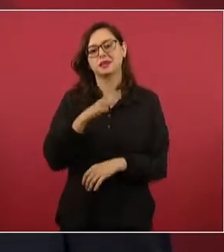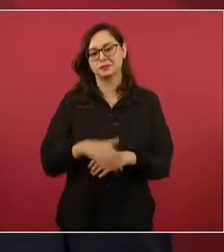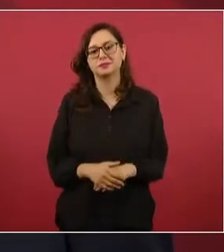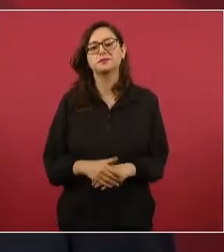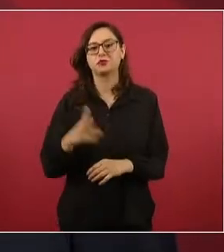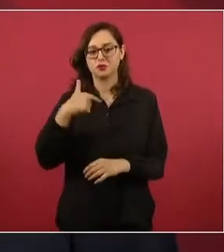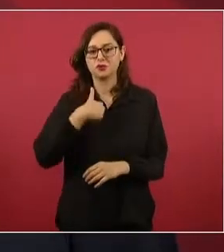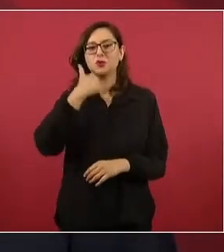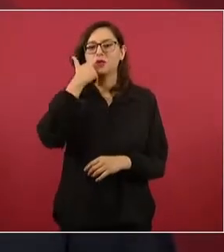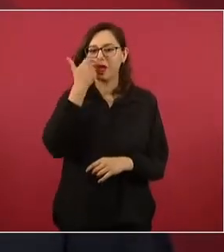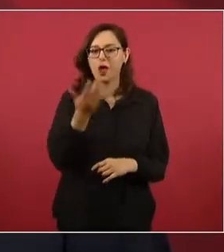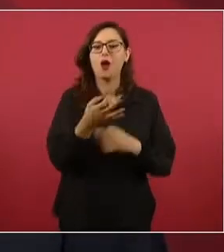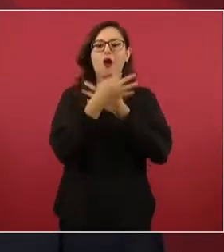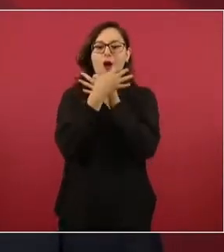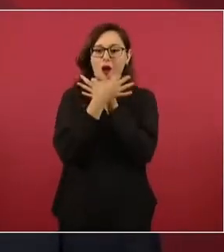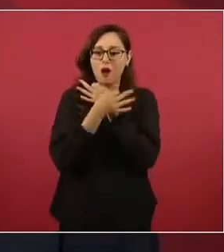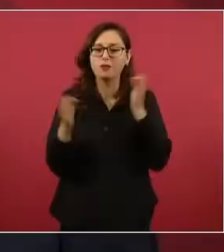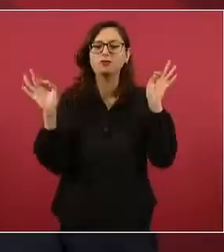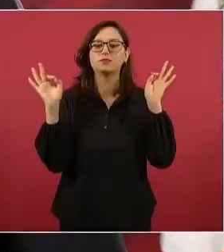mi